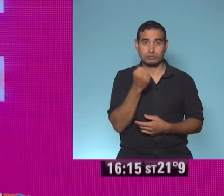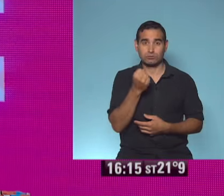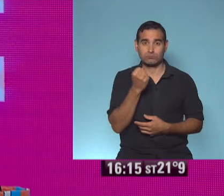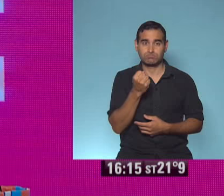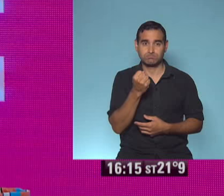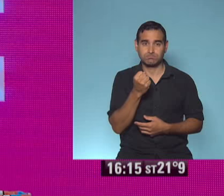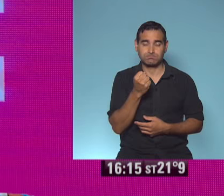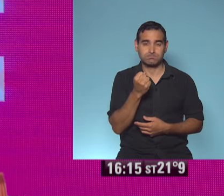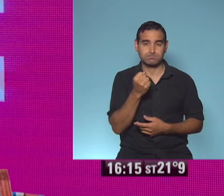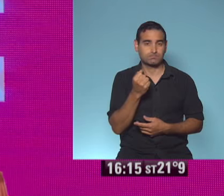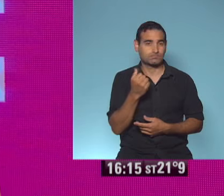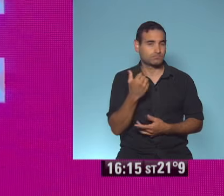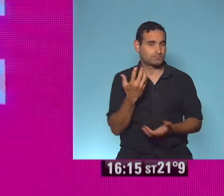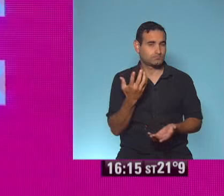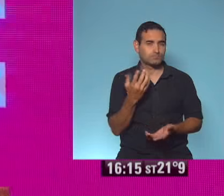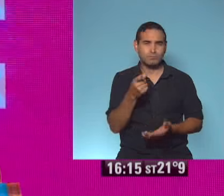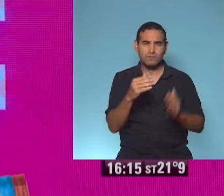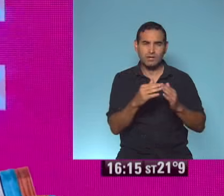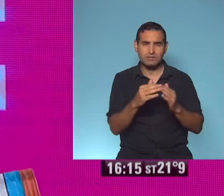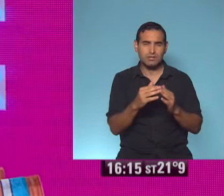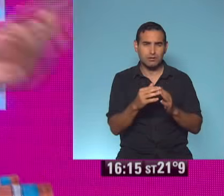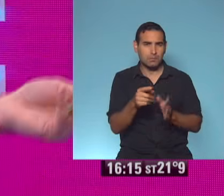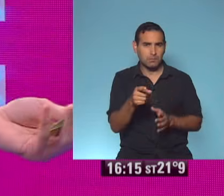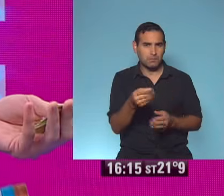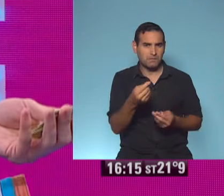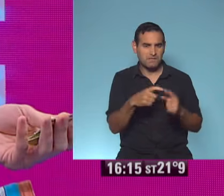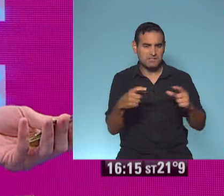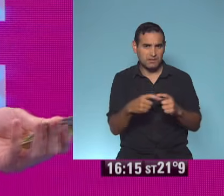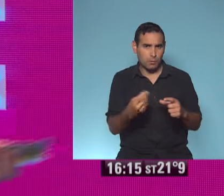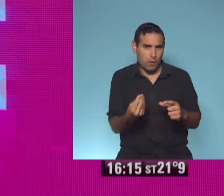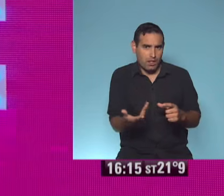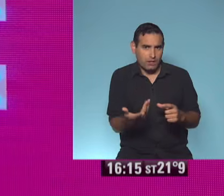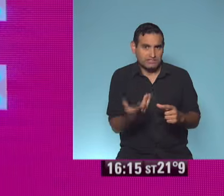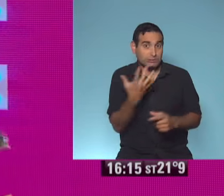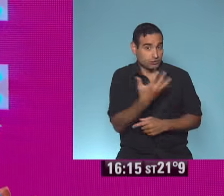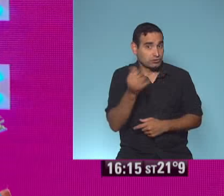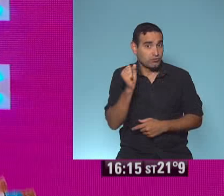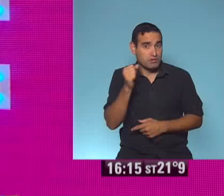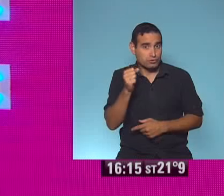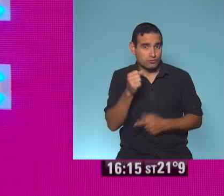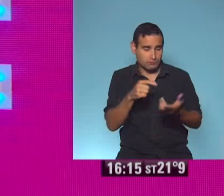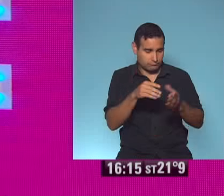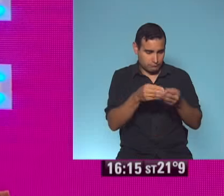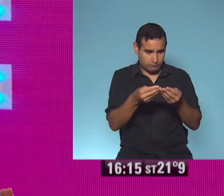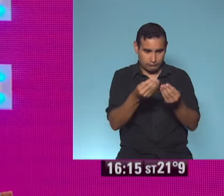55, puedo usar en casa, por ejemplo, ¿qué billete usarían para llegar a 55?